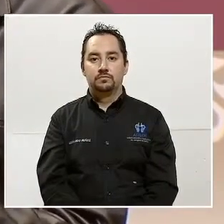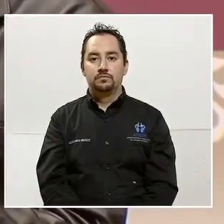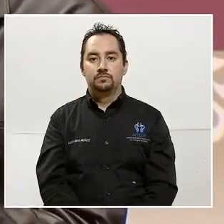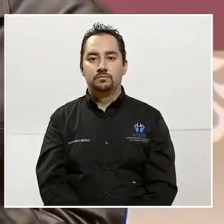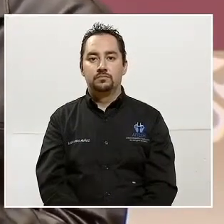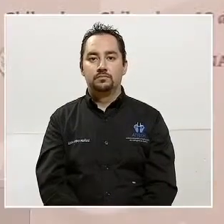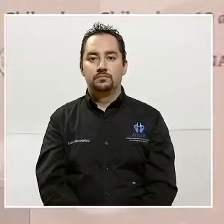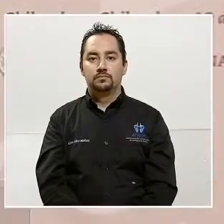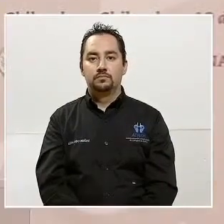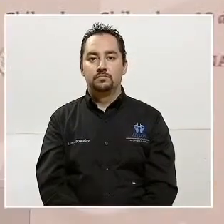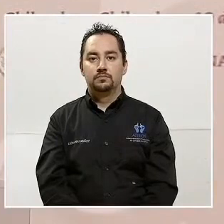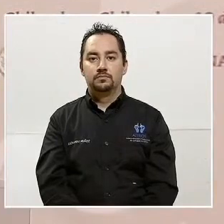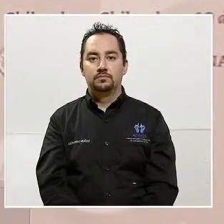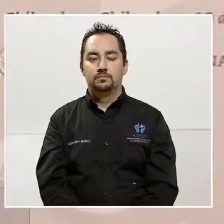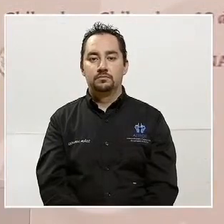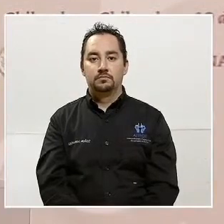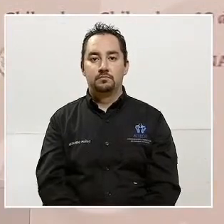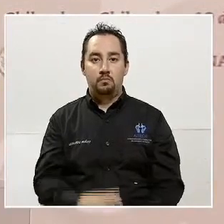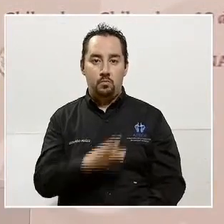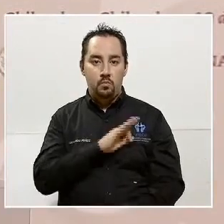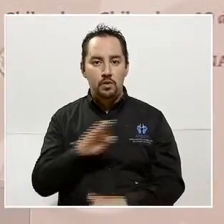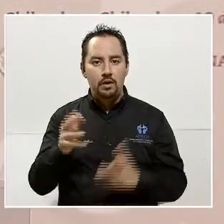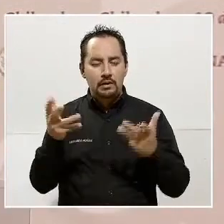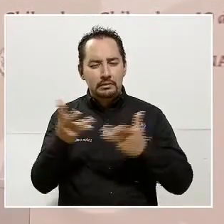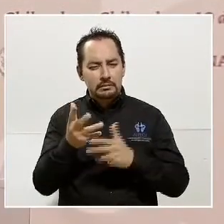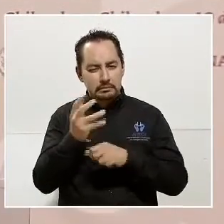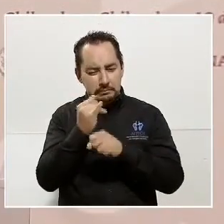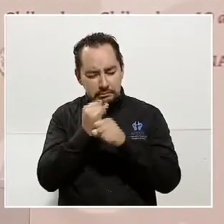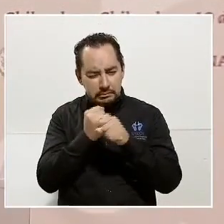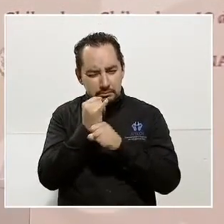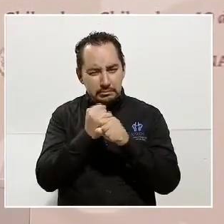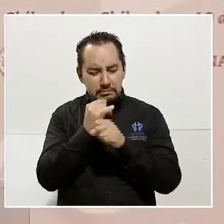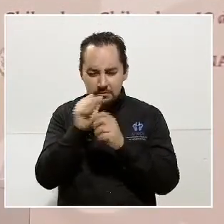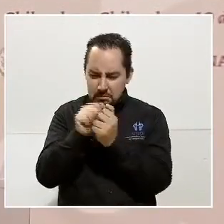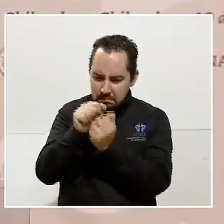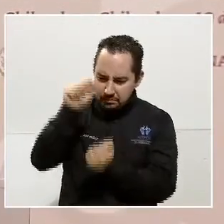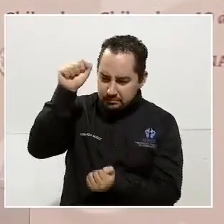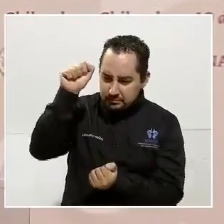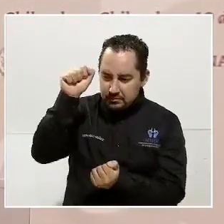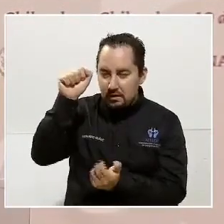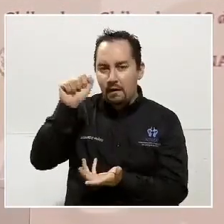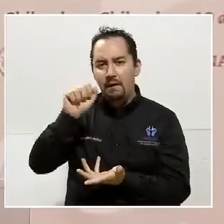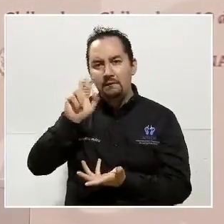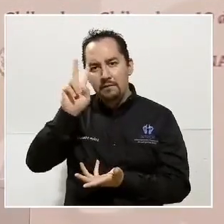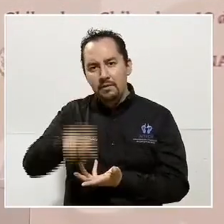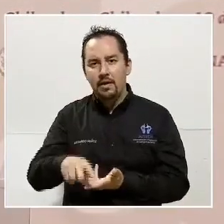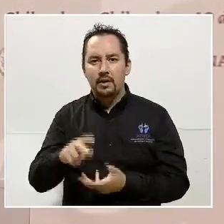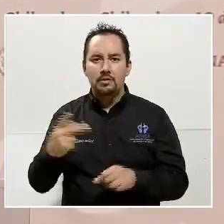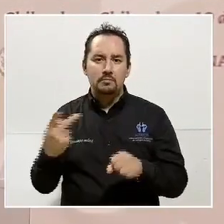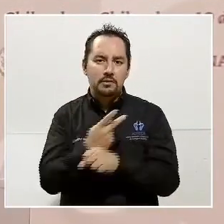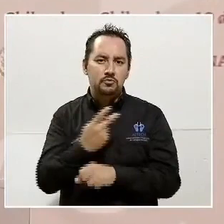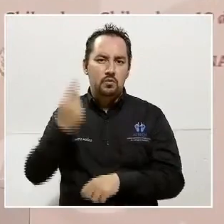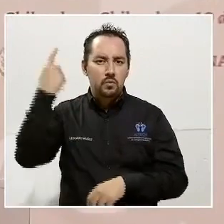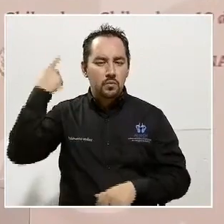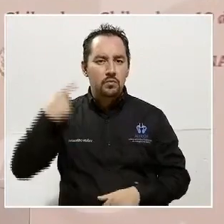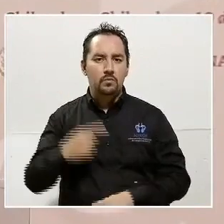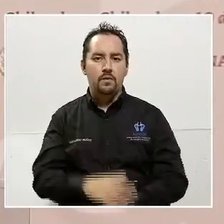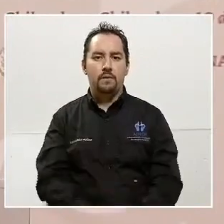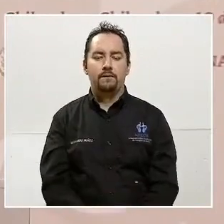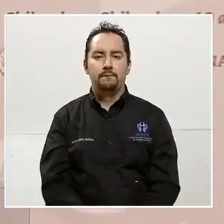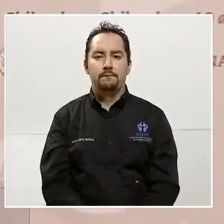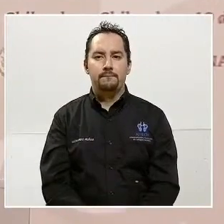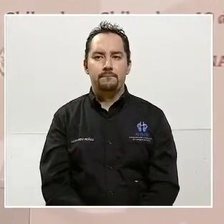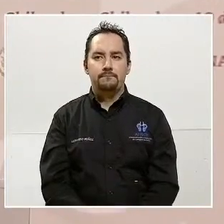indagar, investigar, conocer la verdad de lo sucedido